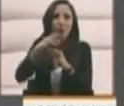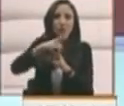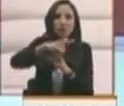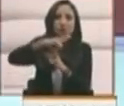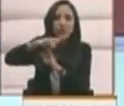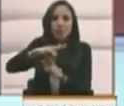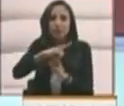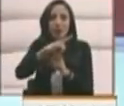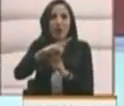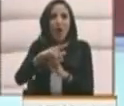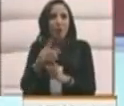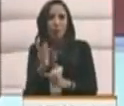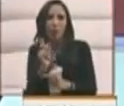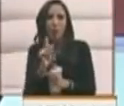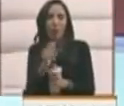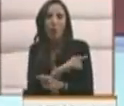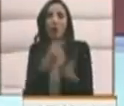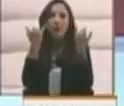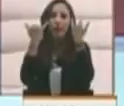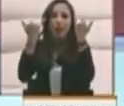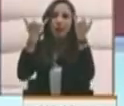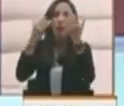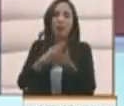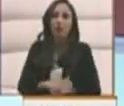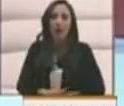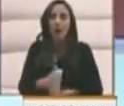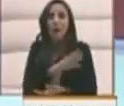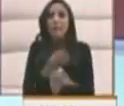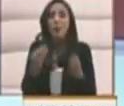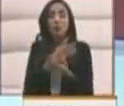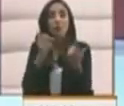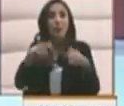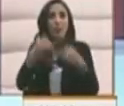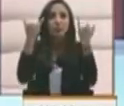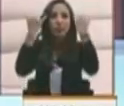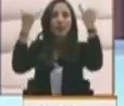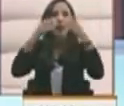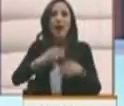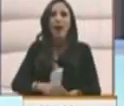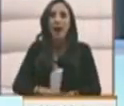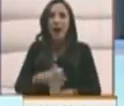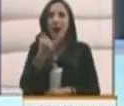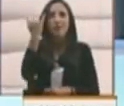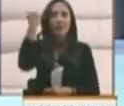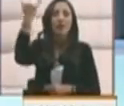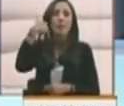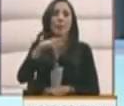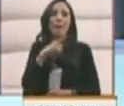siquiera solamente cuando hablo de asesinos hablo de los autores intelectuales.